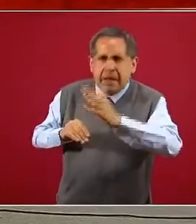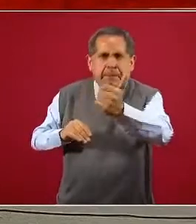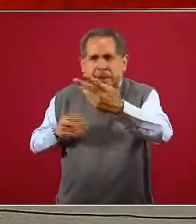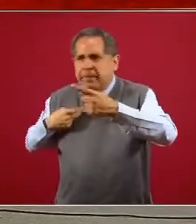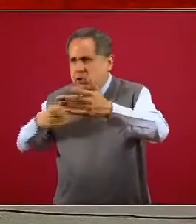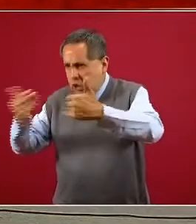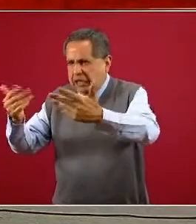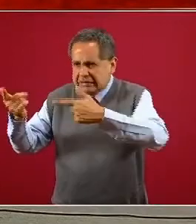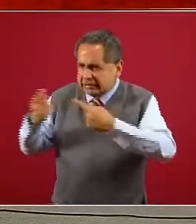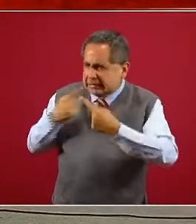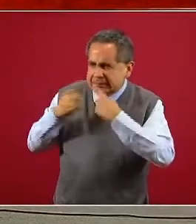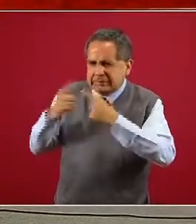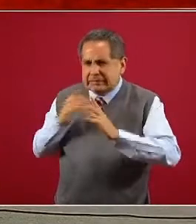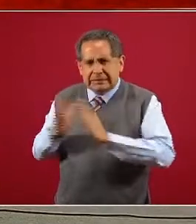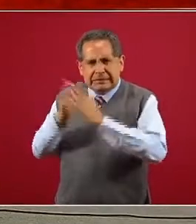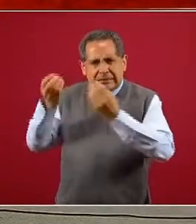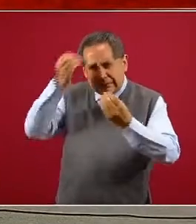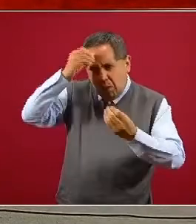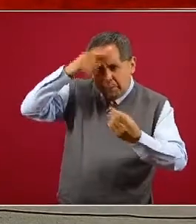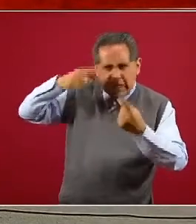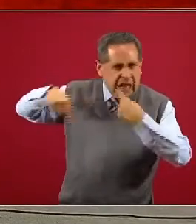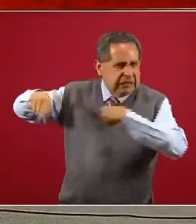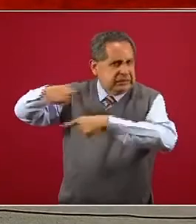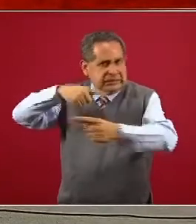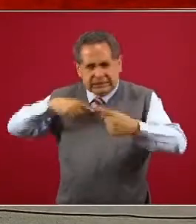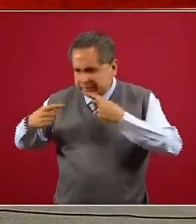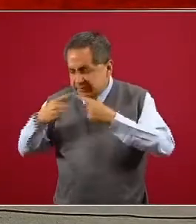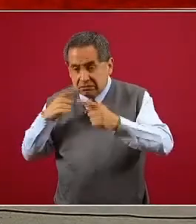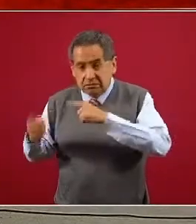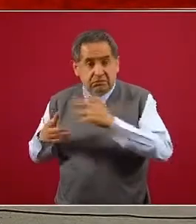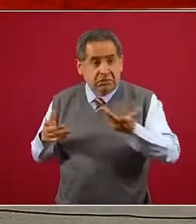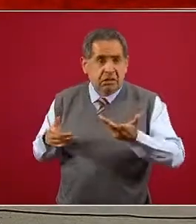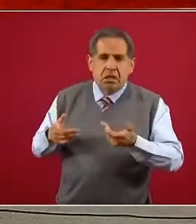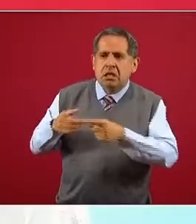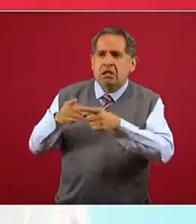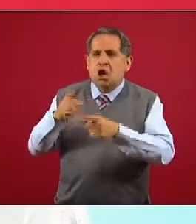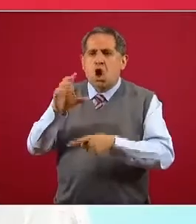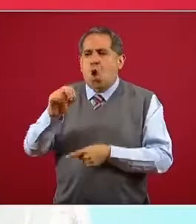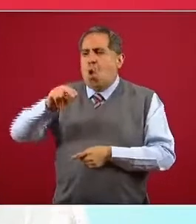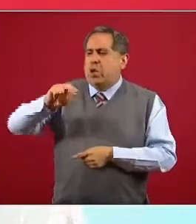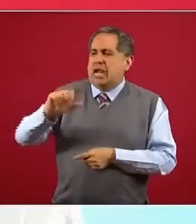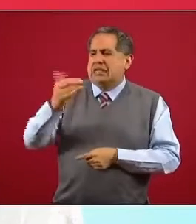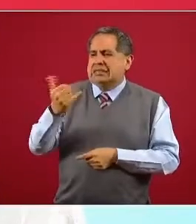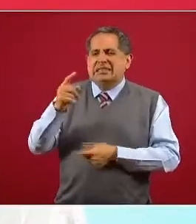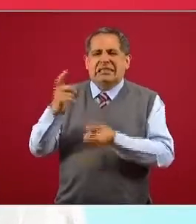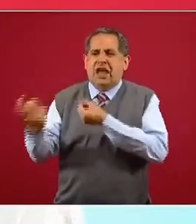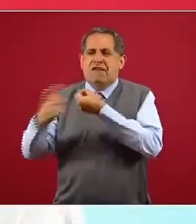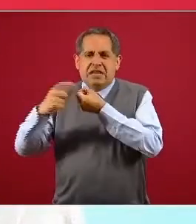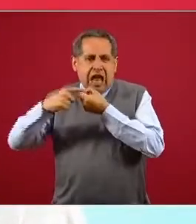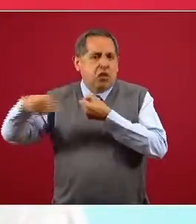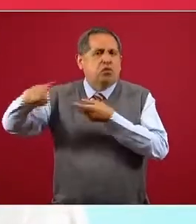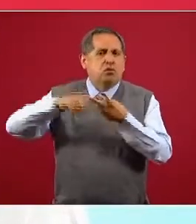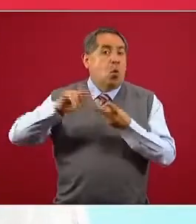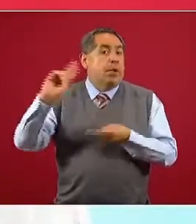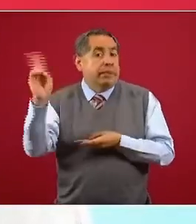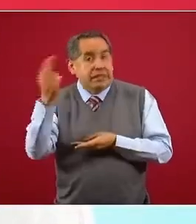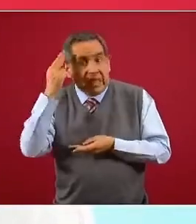de colaboradoras y colaboradores de centros públicos CONACYT, de